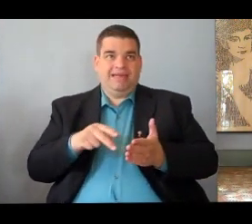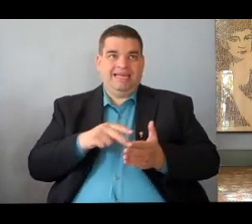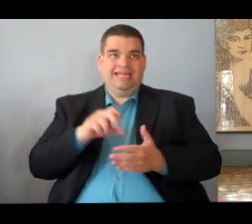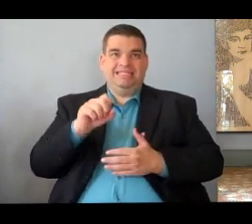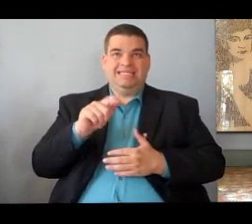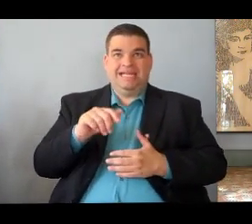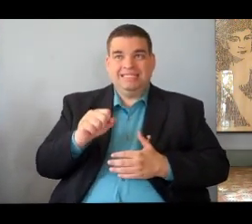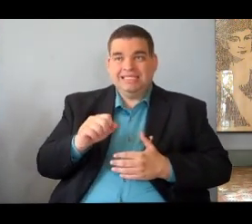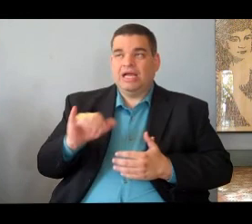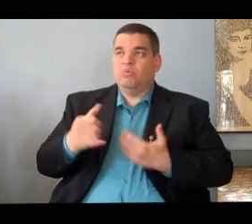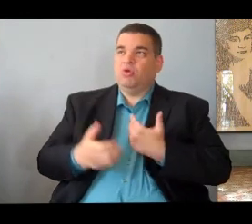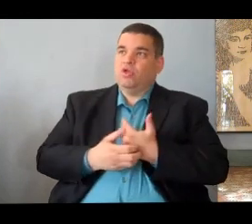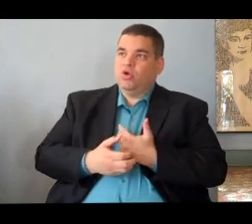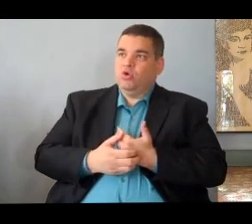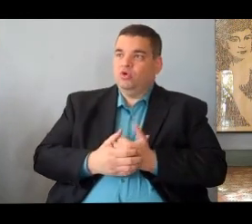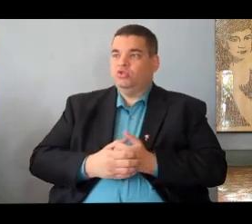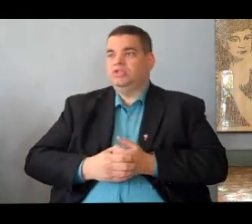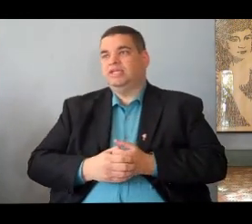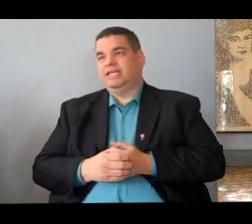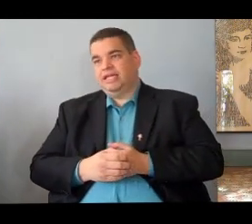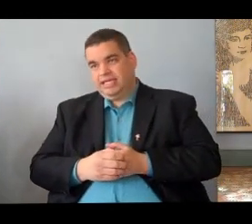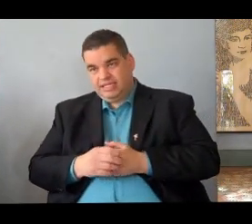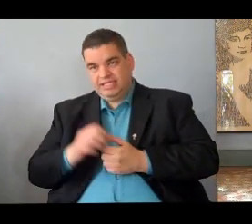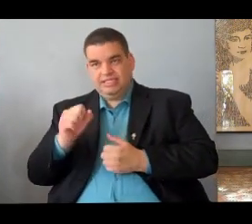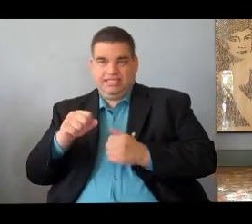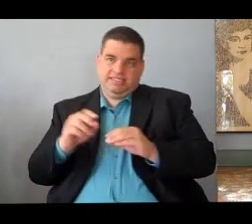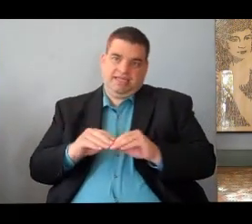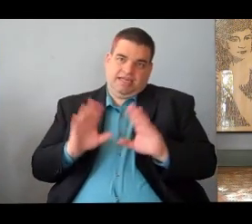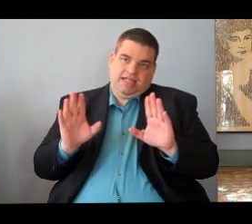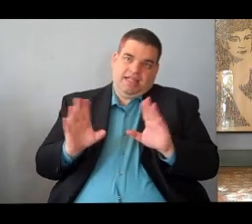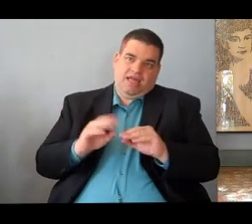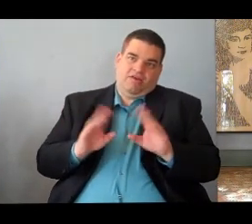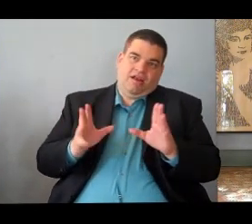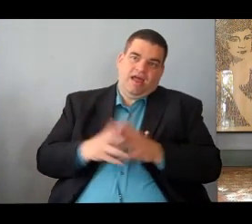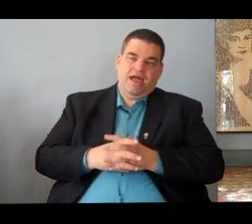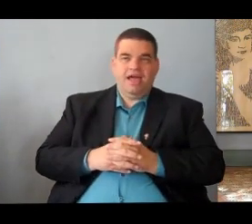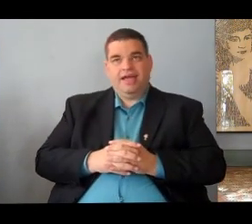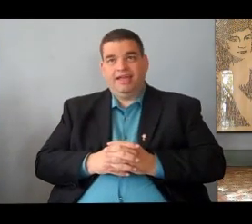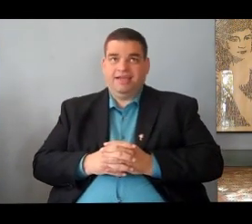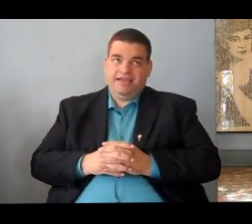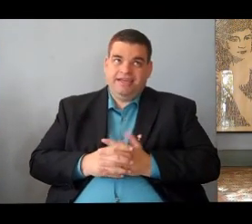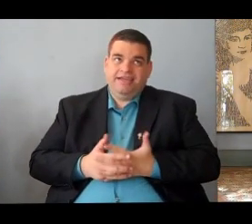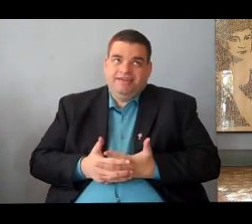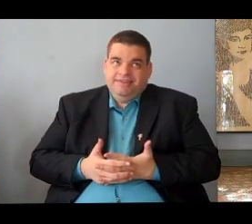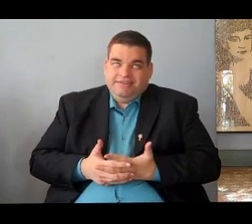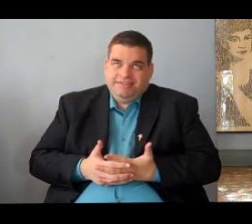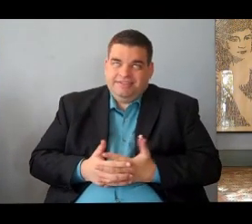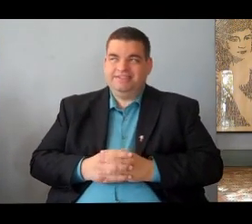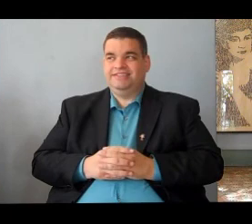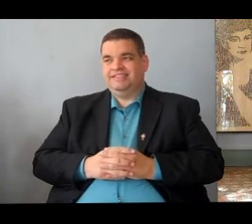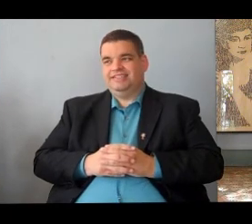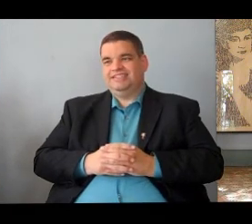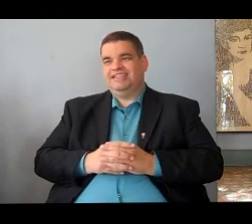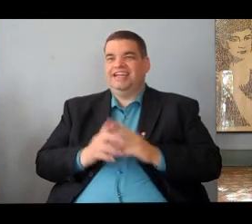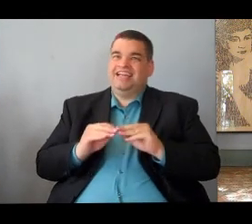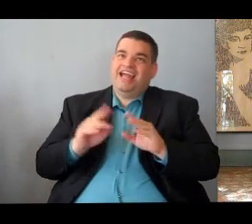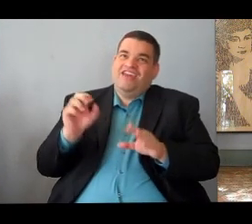salsa. De salsa. Oh. Ah, de baile, claro, porque sí. estamos en el Museo de la... Hello. Estamos en el Museo de la Música. Claro